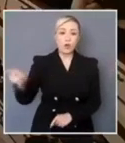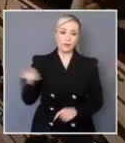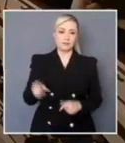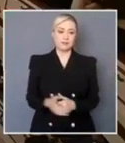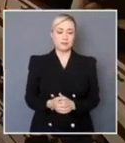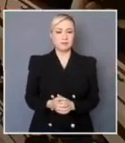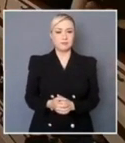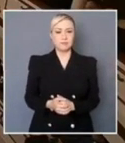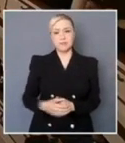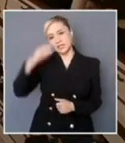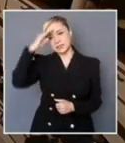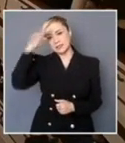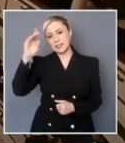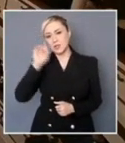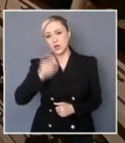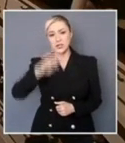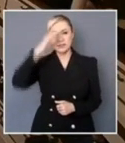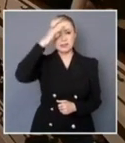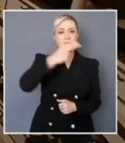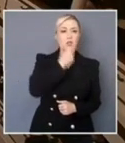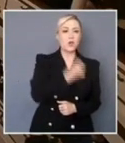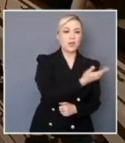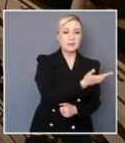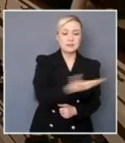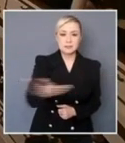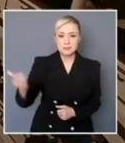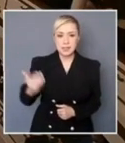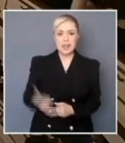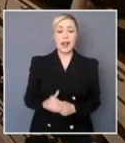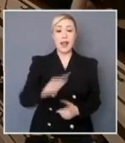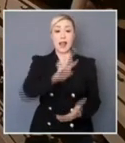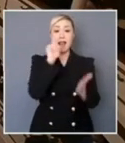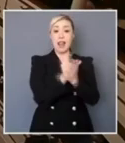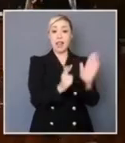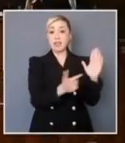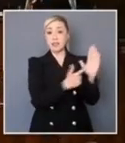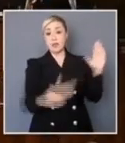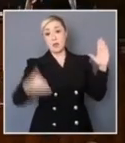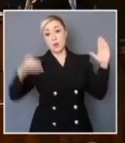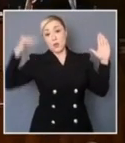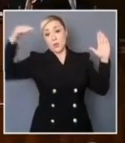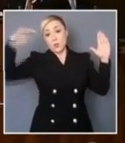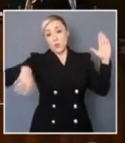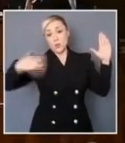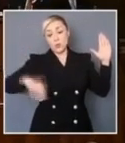Señoras y señores, como ley suprema, la